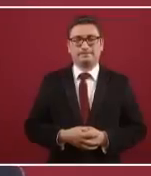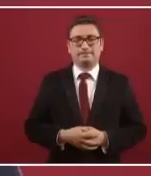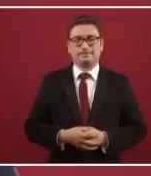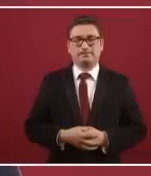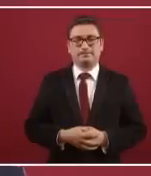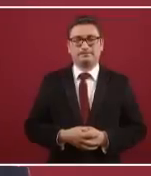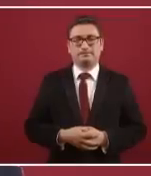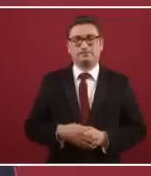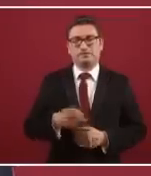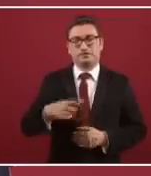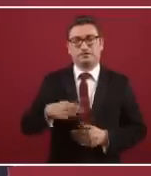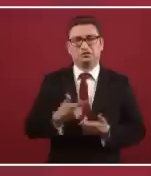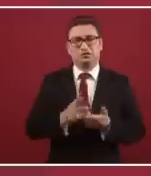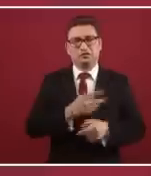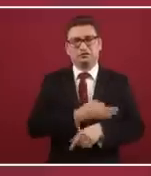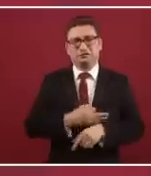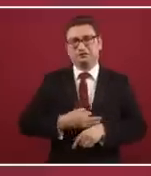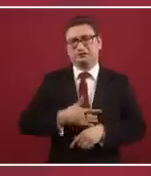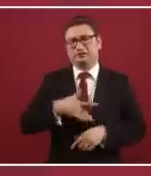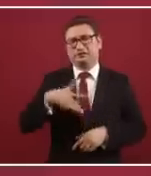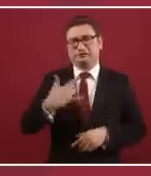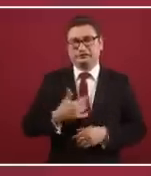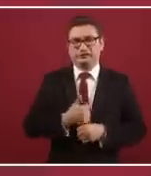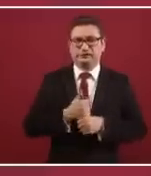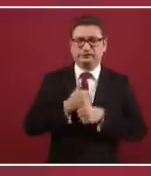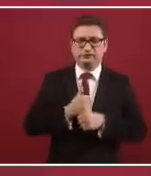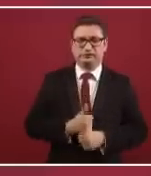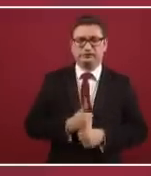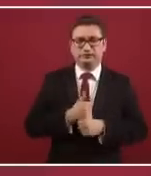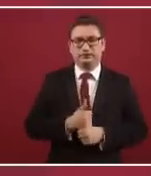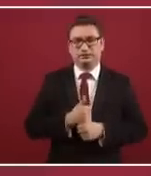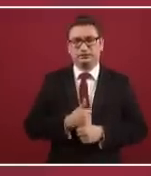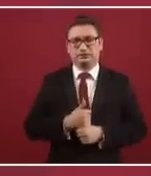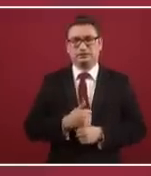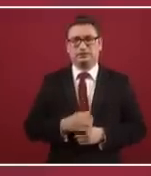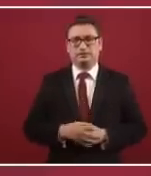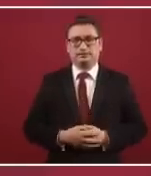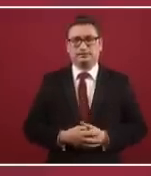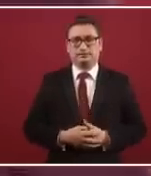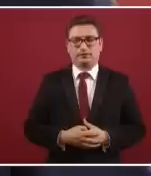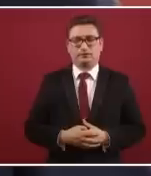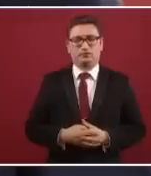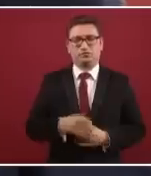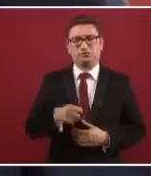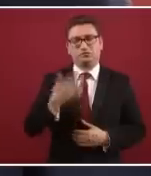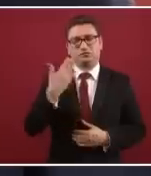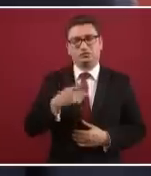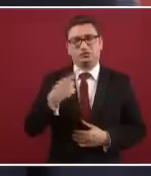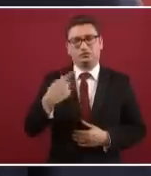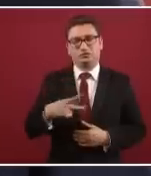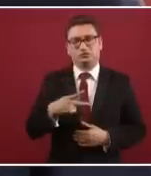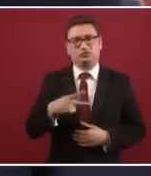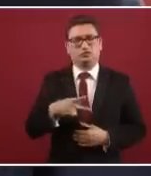de dolor por haber perdido a un ser querido,